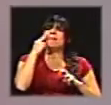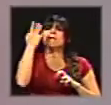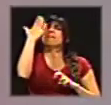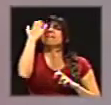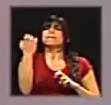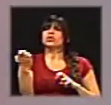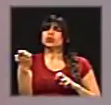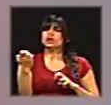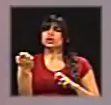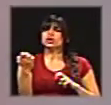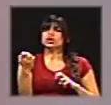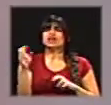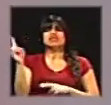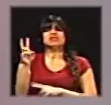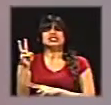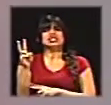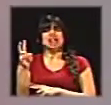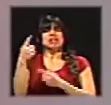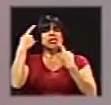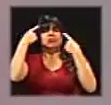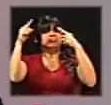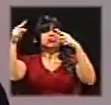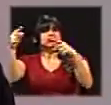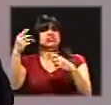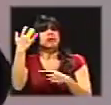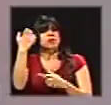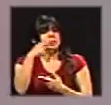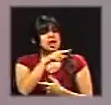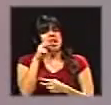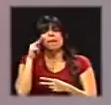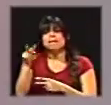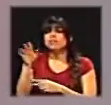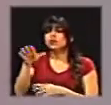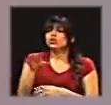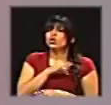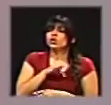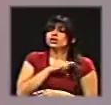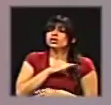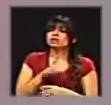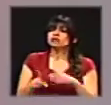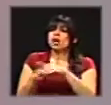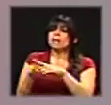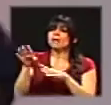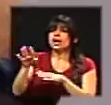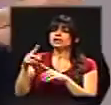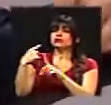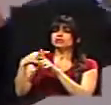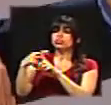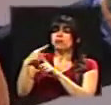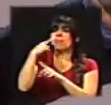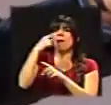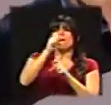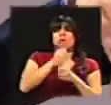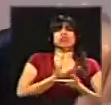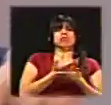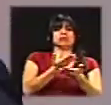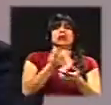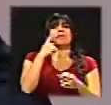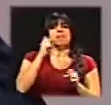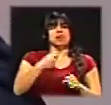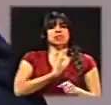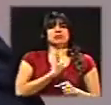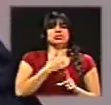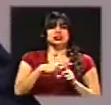haciendo el llamado de José María Villalta efectivo. Entonces ver cuáles son las condiciones que están presentando en el otro partido para poder ofrecerse al electorado y ser también